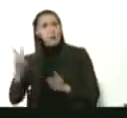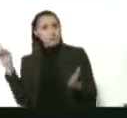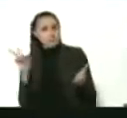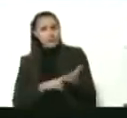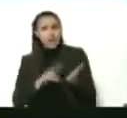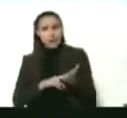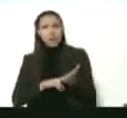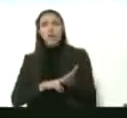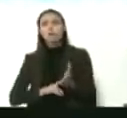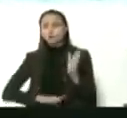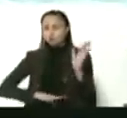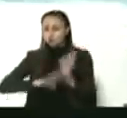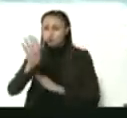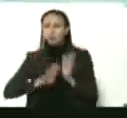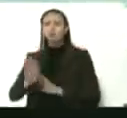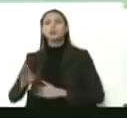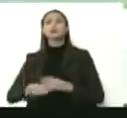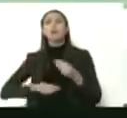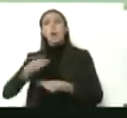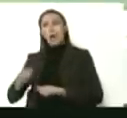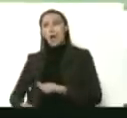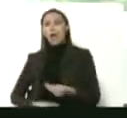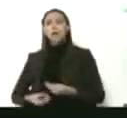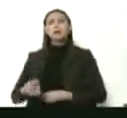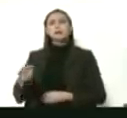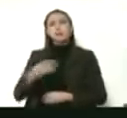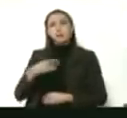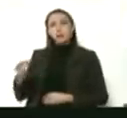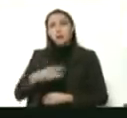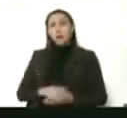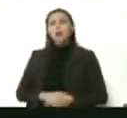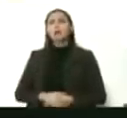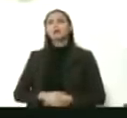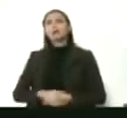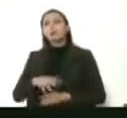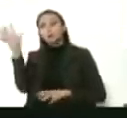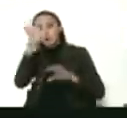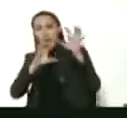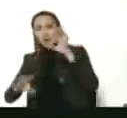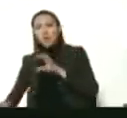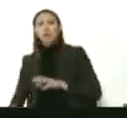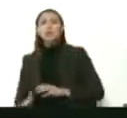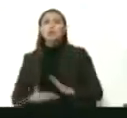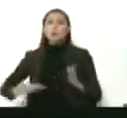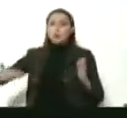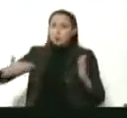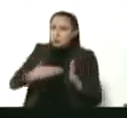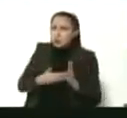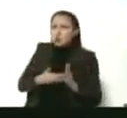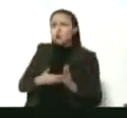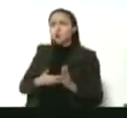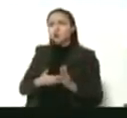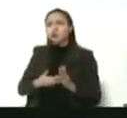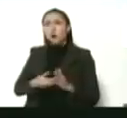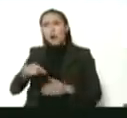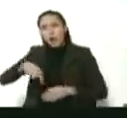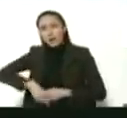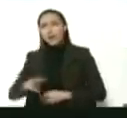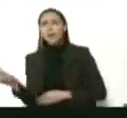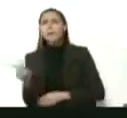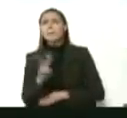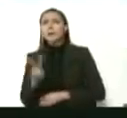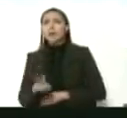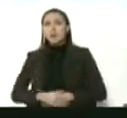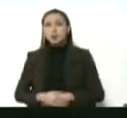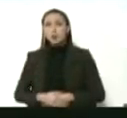le arde y le duele a la mediática enemiga de Venezuela, a la oligarquía mediática enemiga de Venezuela,